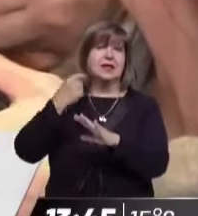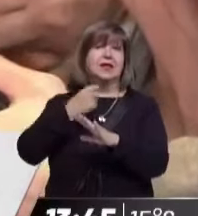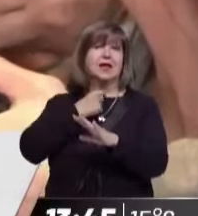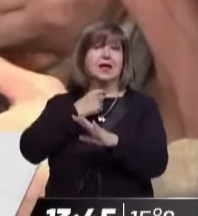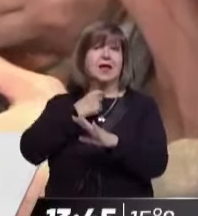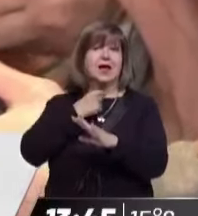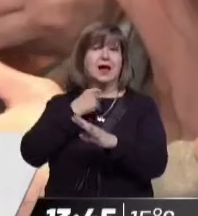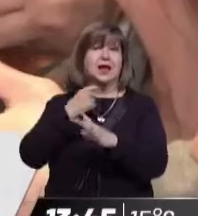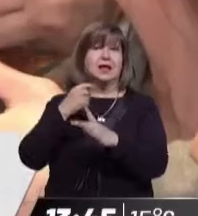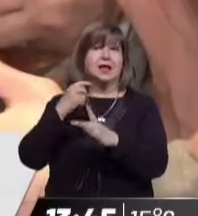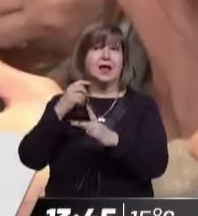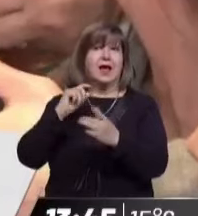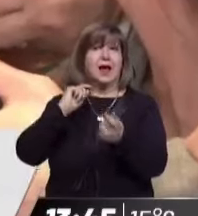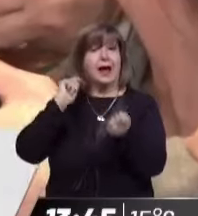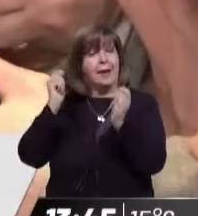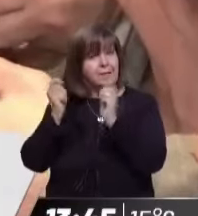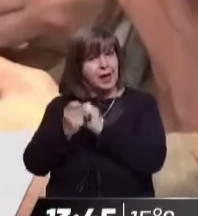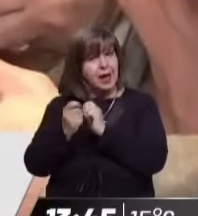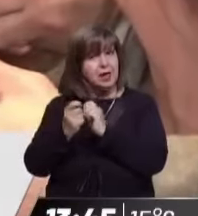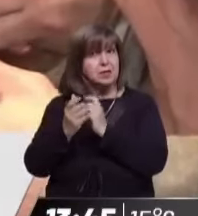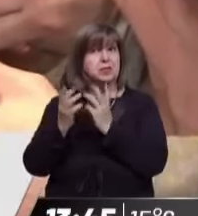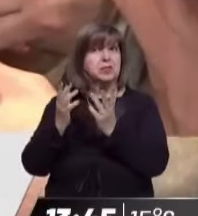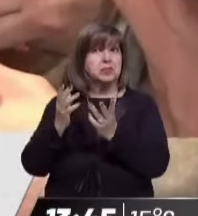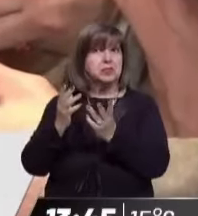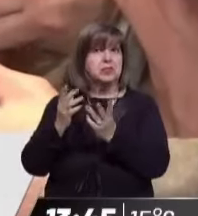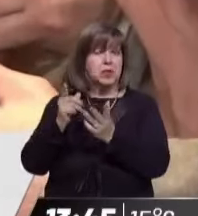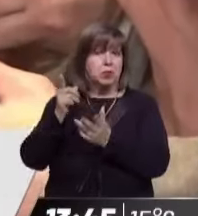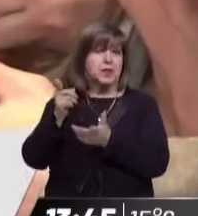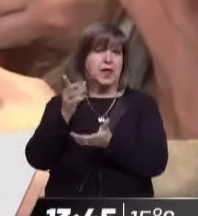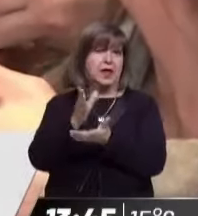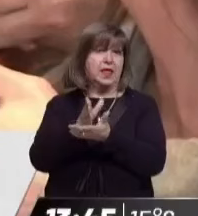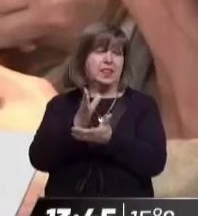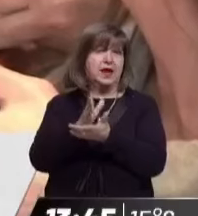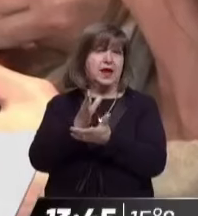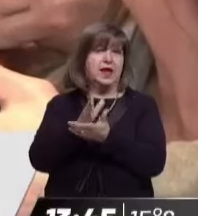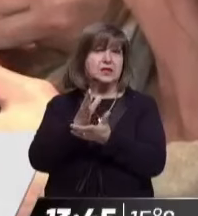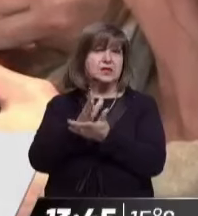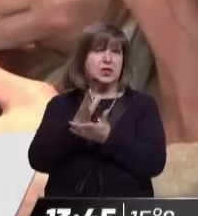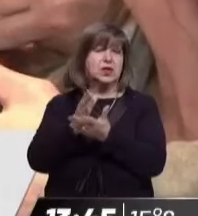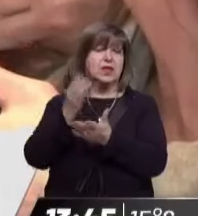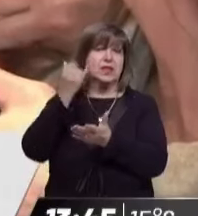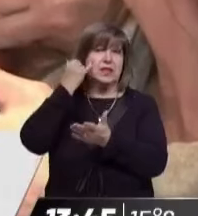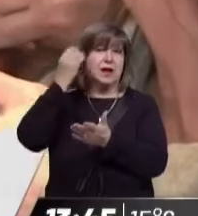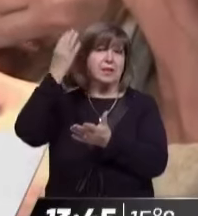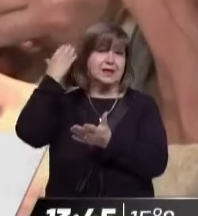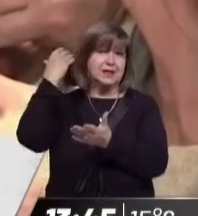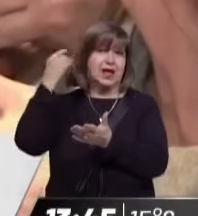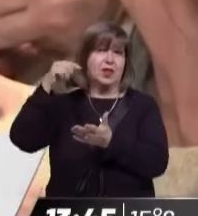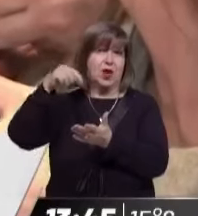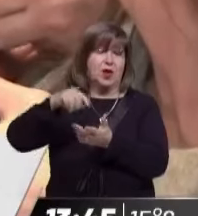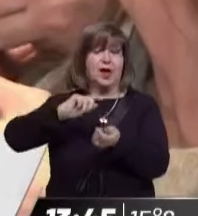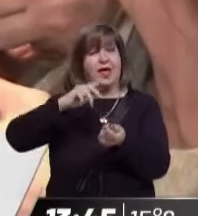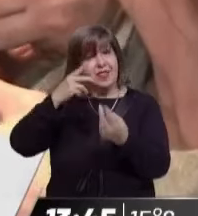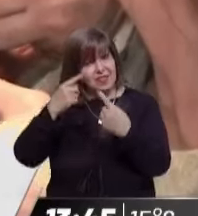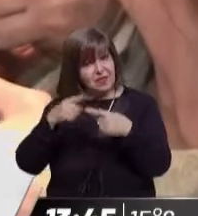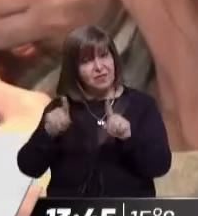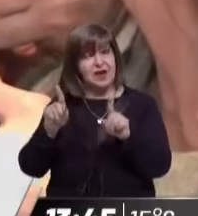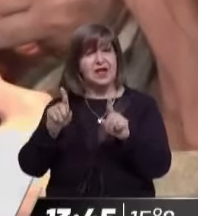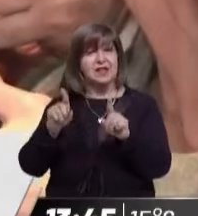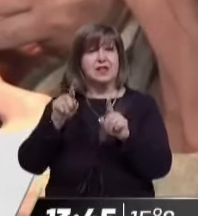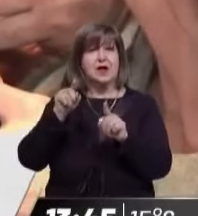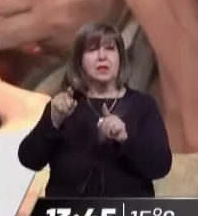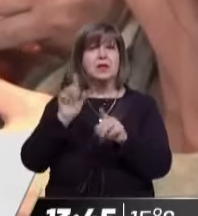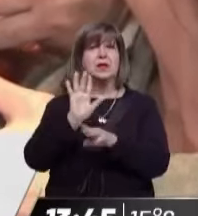a esa lectura del pasado, bueno, tienen el derecho de tener una lectura del pasado distinta, porque esa es